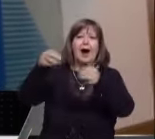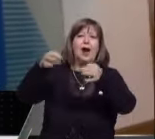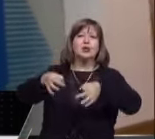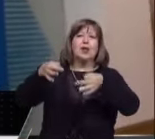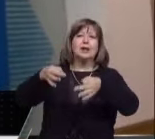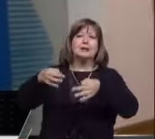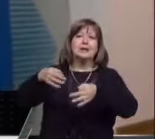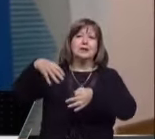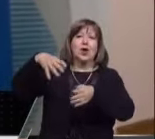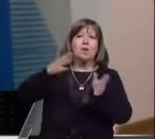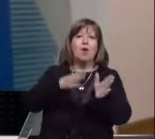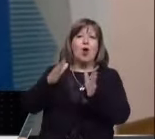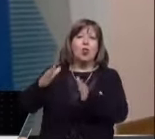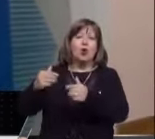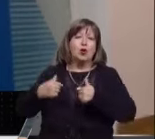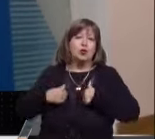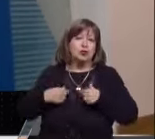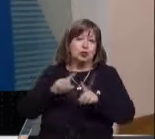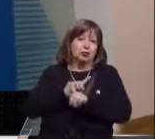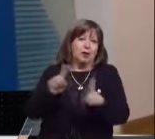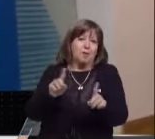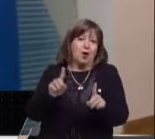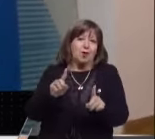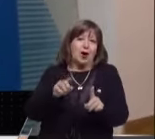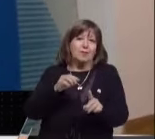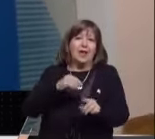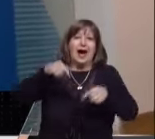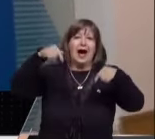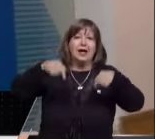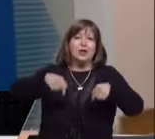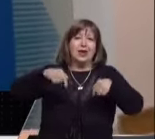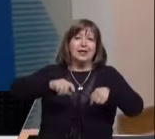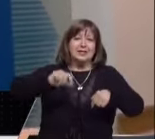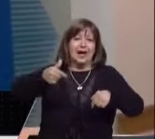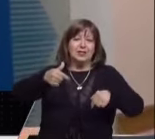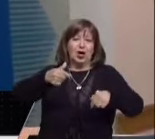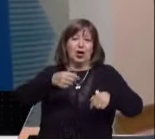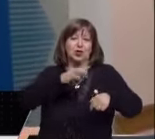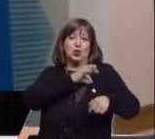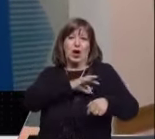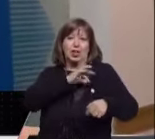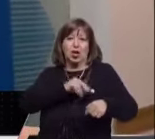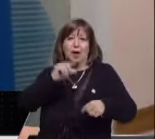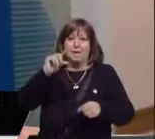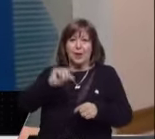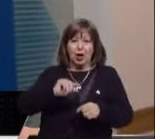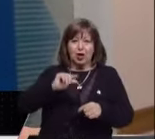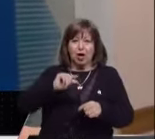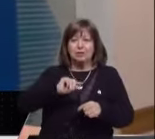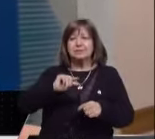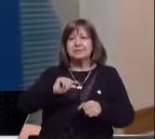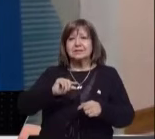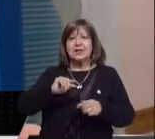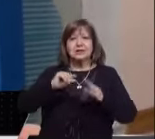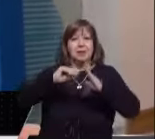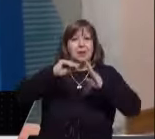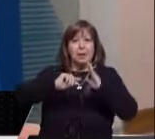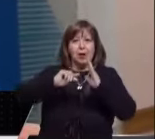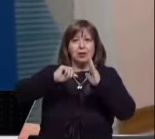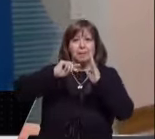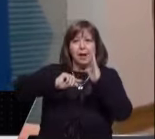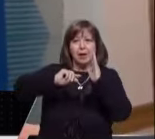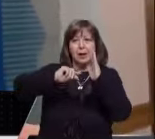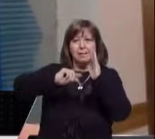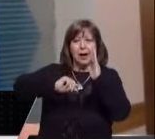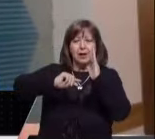de los módulos, nosotros no vamos a tener actualización de honorarios. Entonces, el honorario cada vez está más abajo y estamos todos los días un escaloncito más abajo. Y son